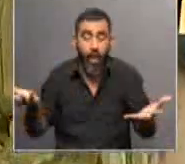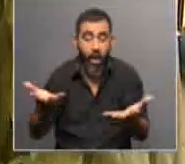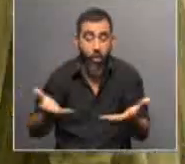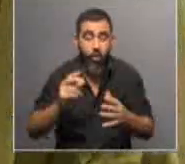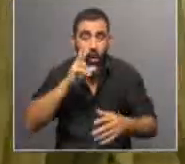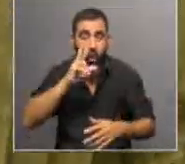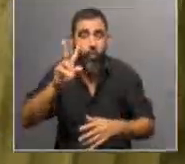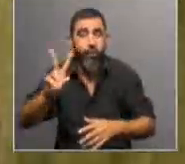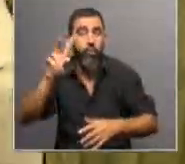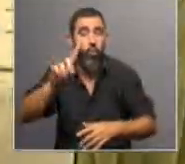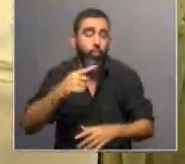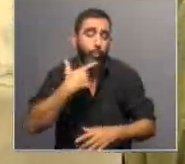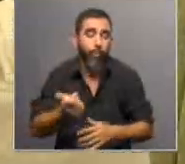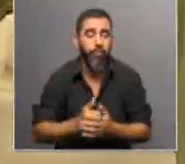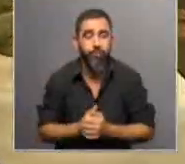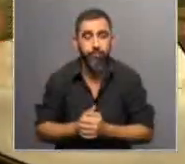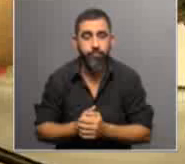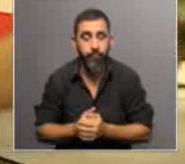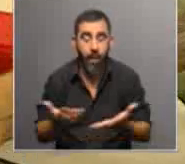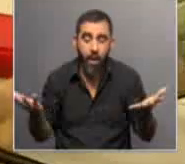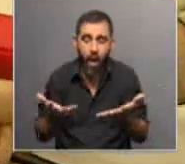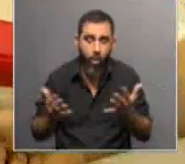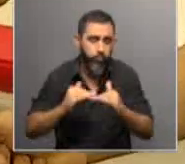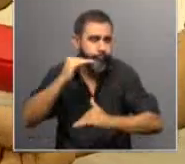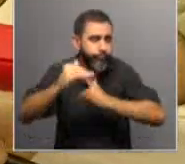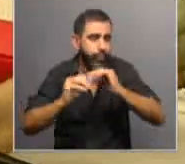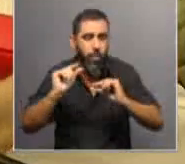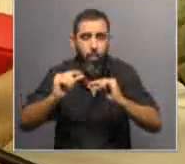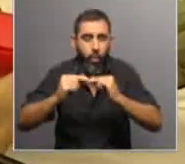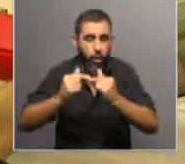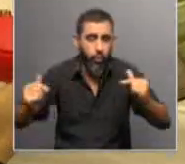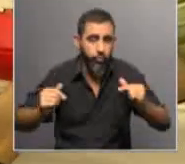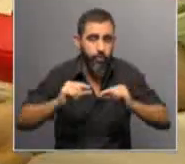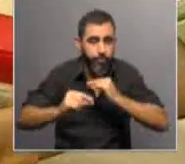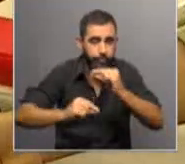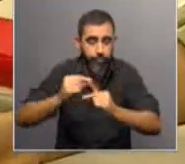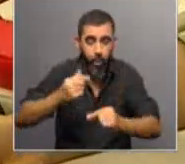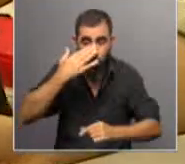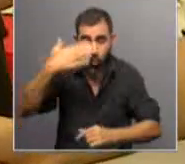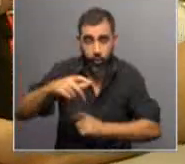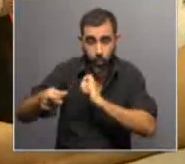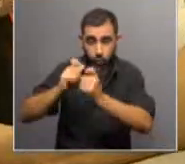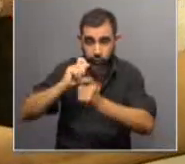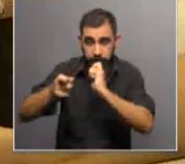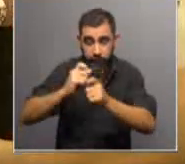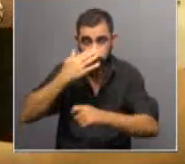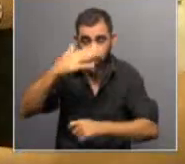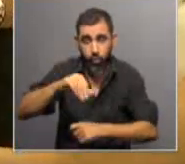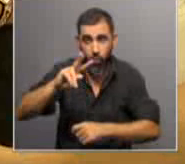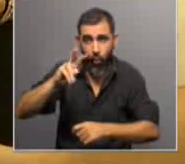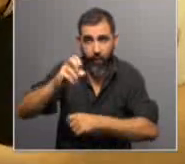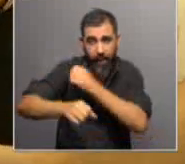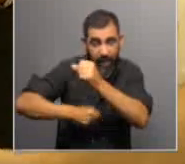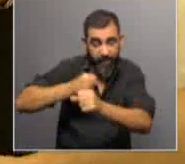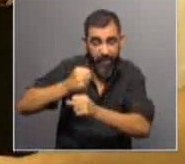este 2021? Actualmente se ha progresado en pequeños pasos. El último censo y el último relevamiento fue hace 20 años,